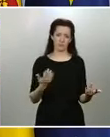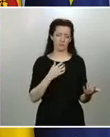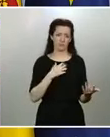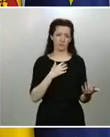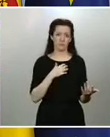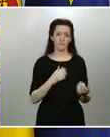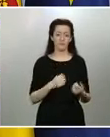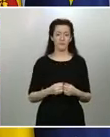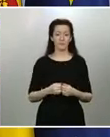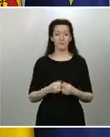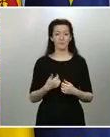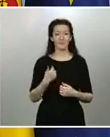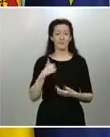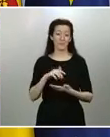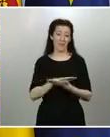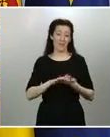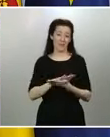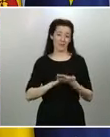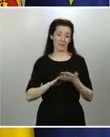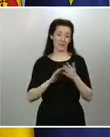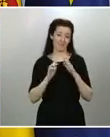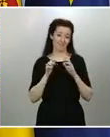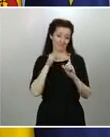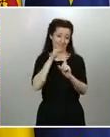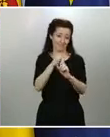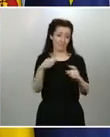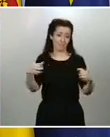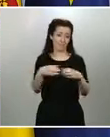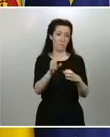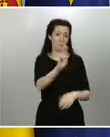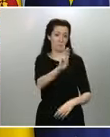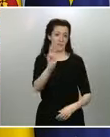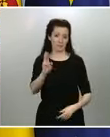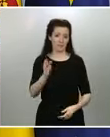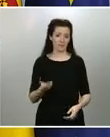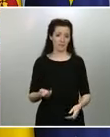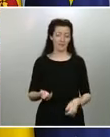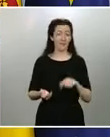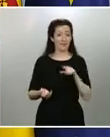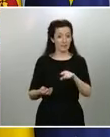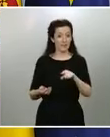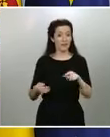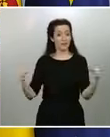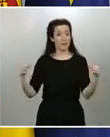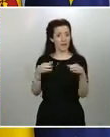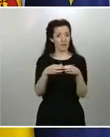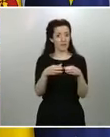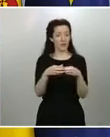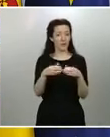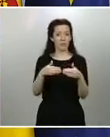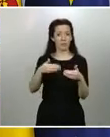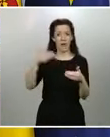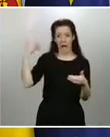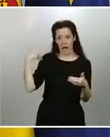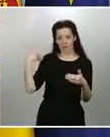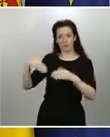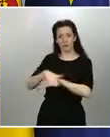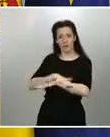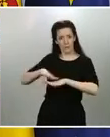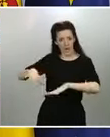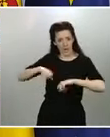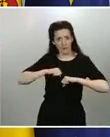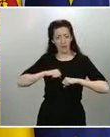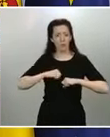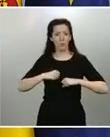al partido popular porque es un partido de gobierno que gobierna y que ha gobernado españa para que no se deje